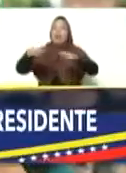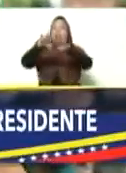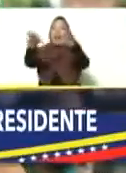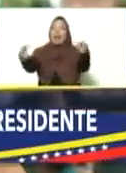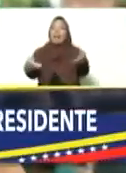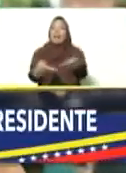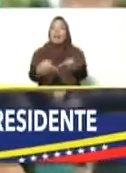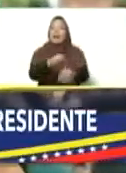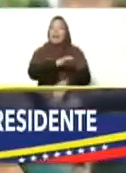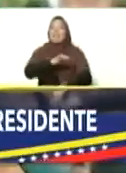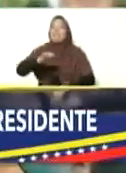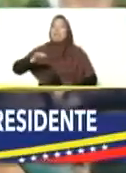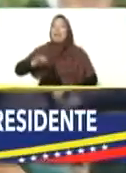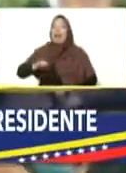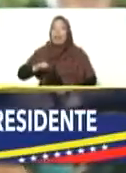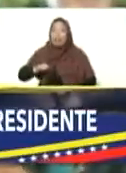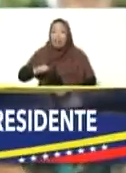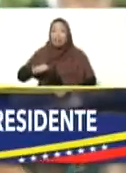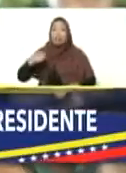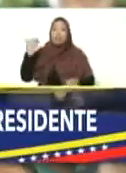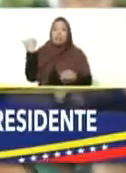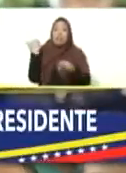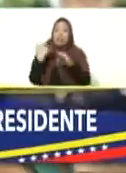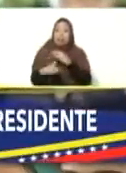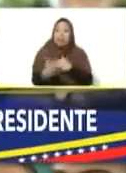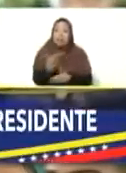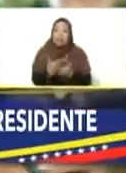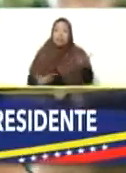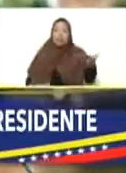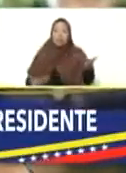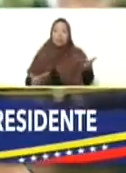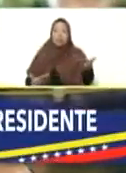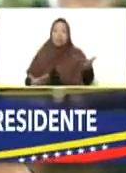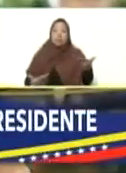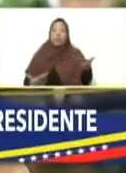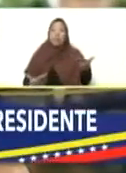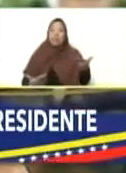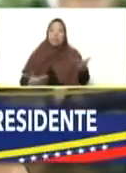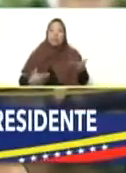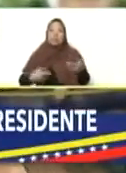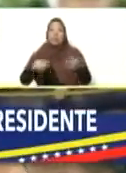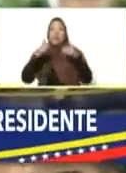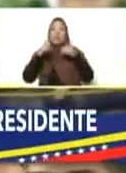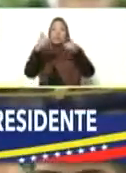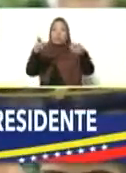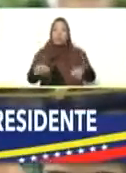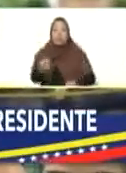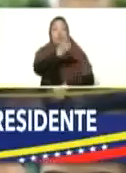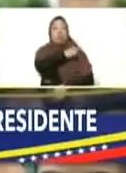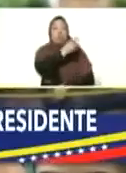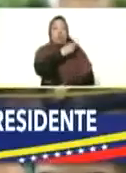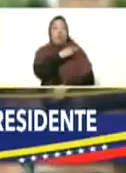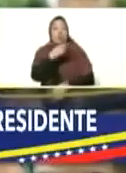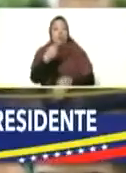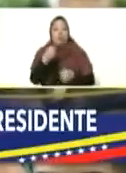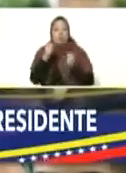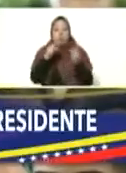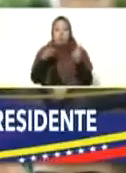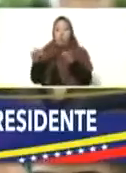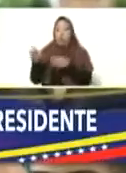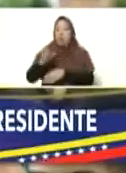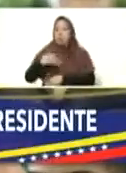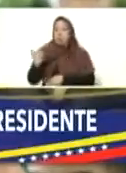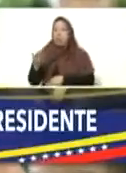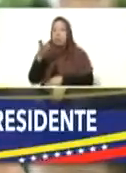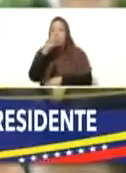que hemos enviado para que se personase sentencias sobre el justiprecio con quien las públicas se han entregado